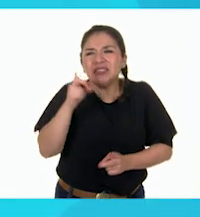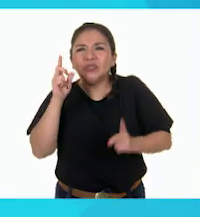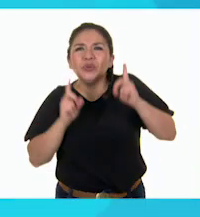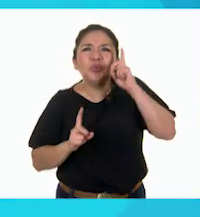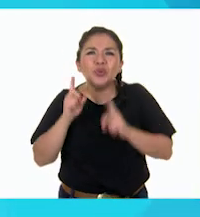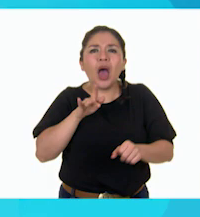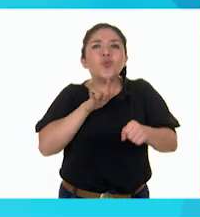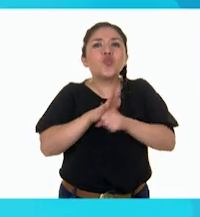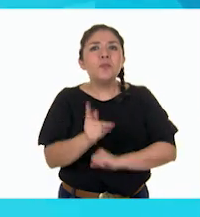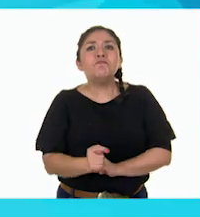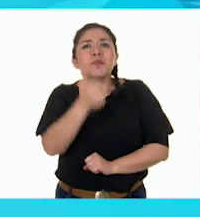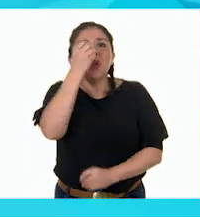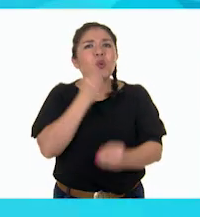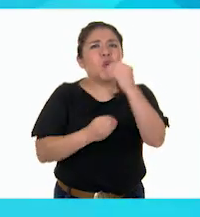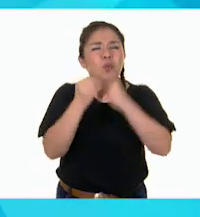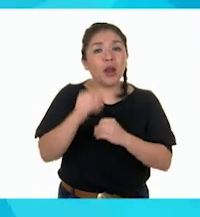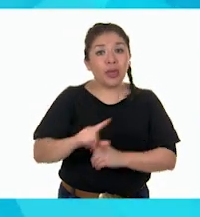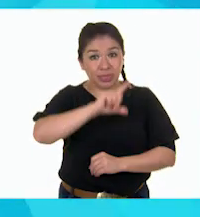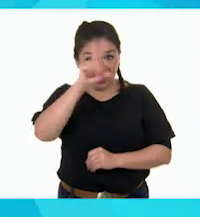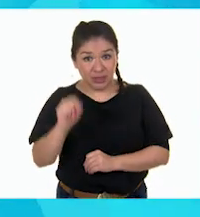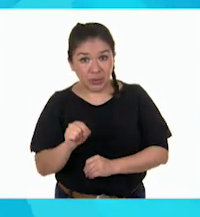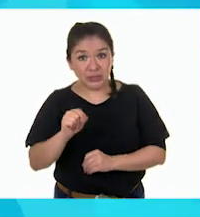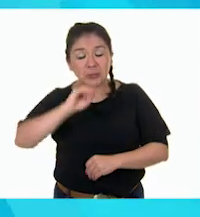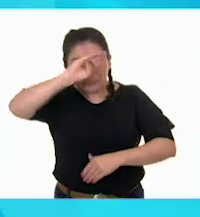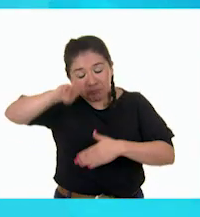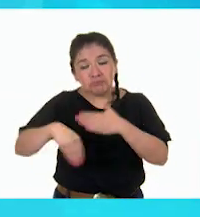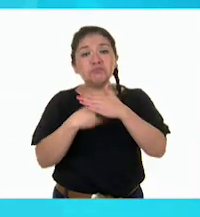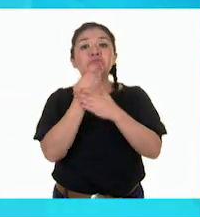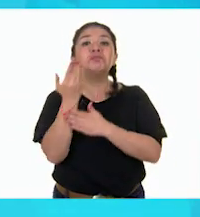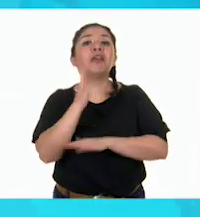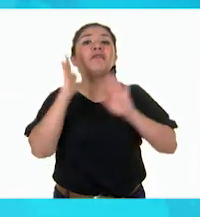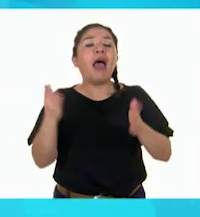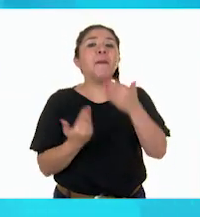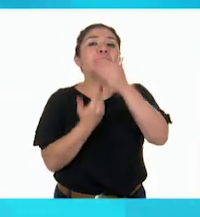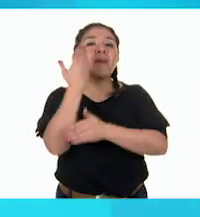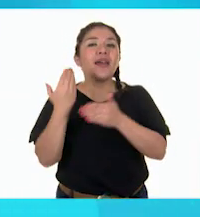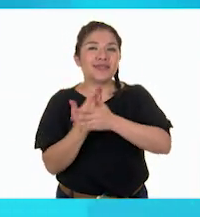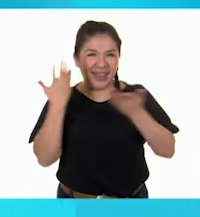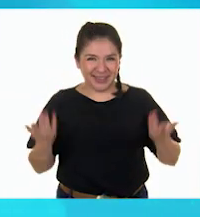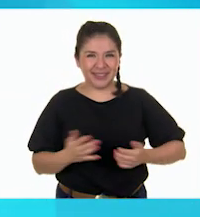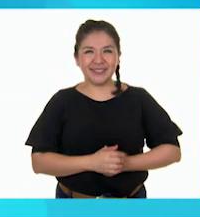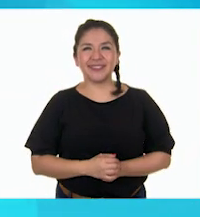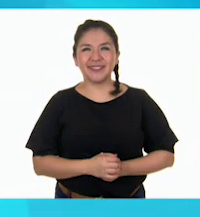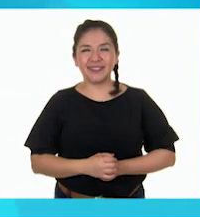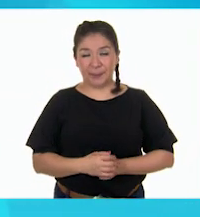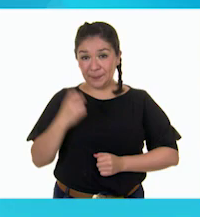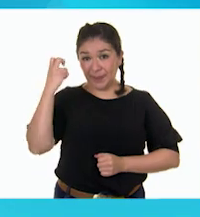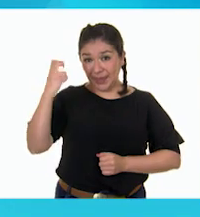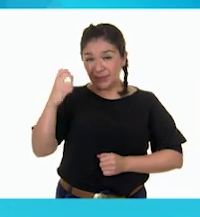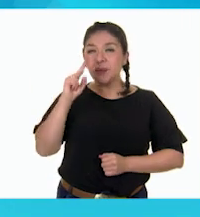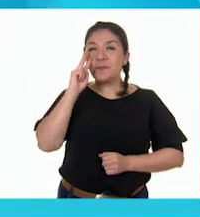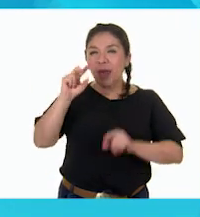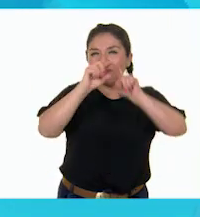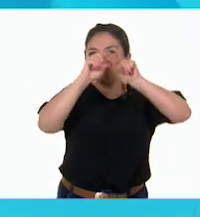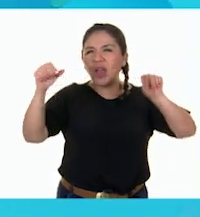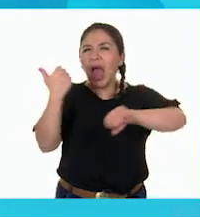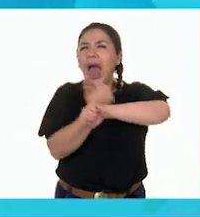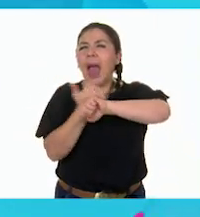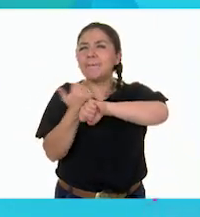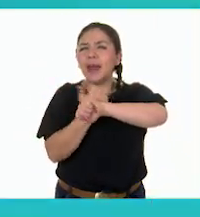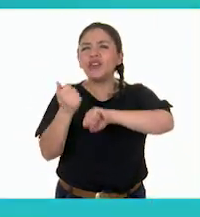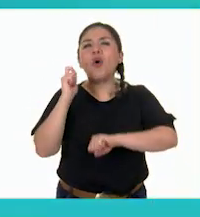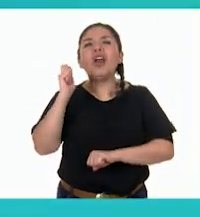tenía que comer primero. Y de repente se hizo de día. Ahí en ese texto que está subrayado de amarillo